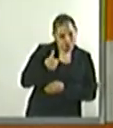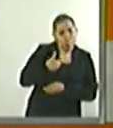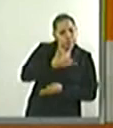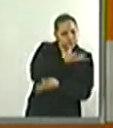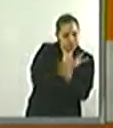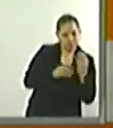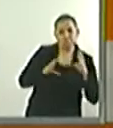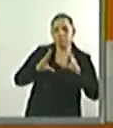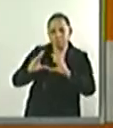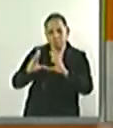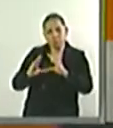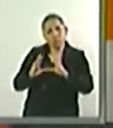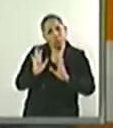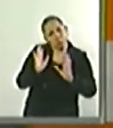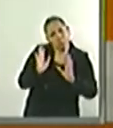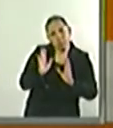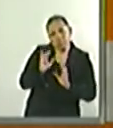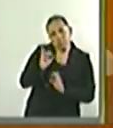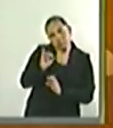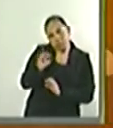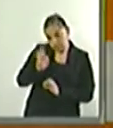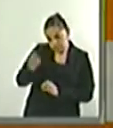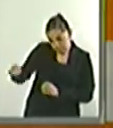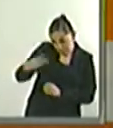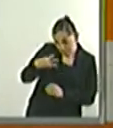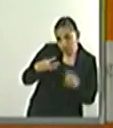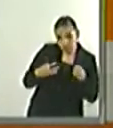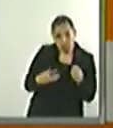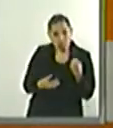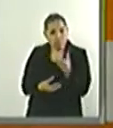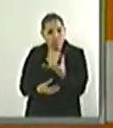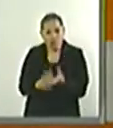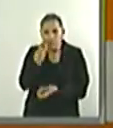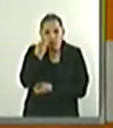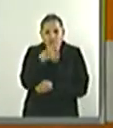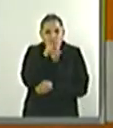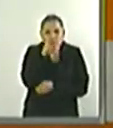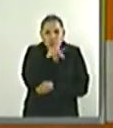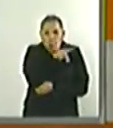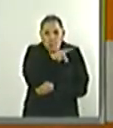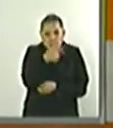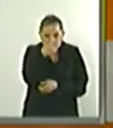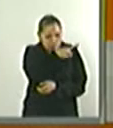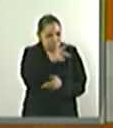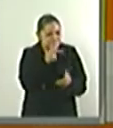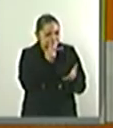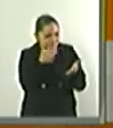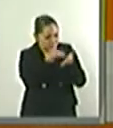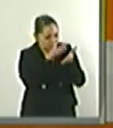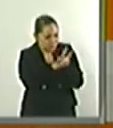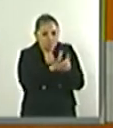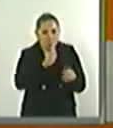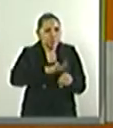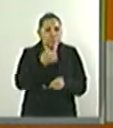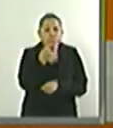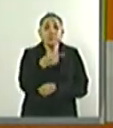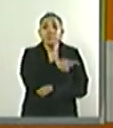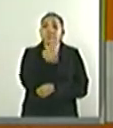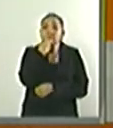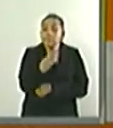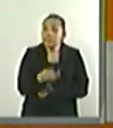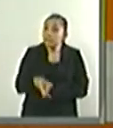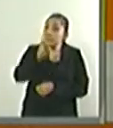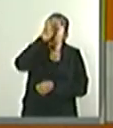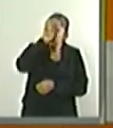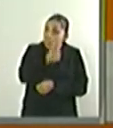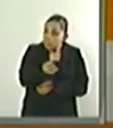yo no sé por qué pusieron este término se prohíbe el pago de cualquier contraprestación